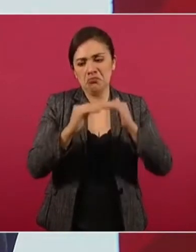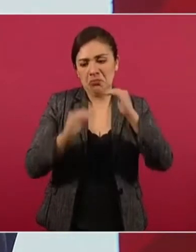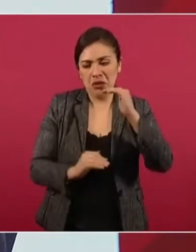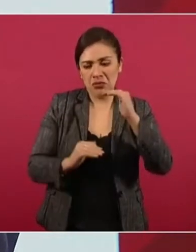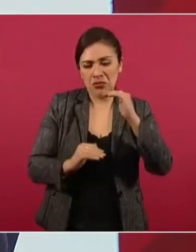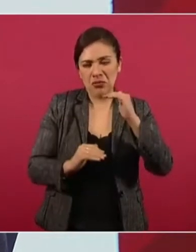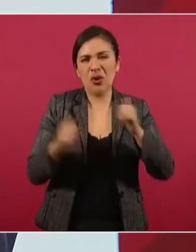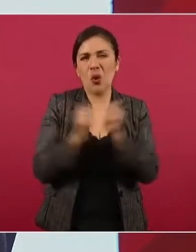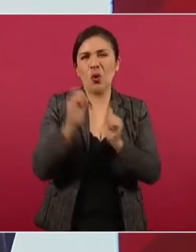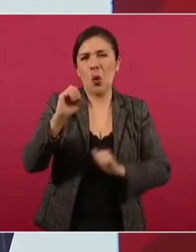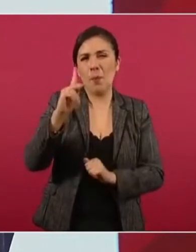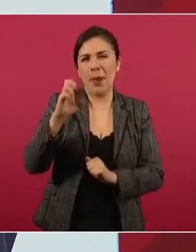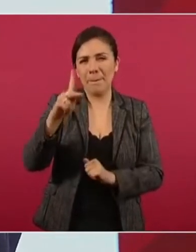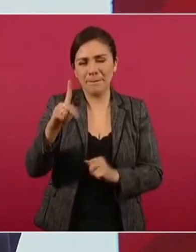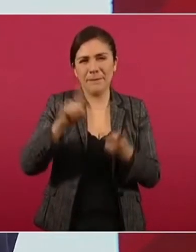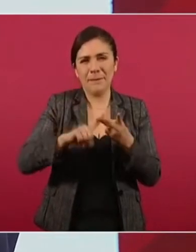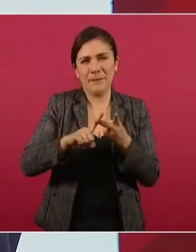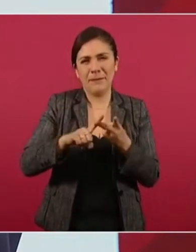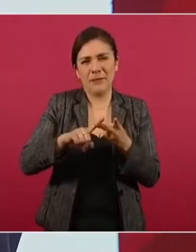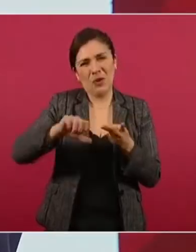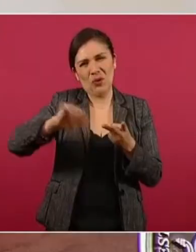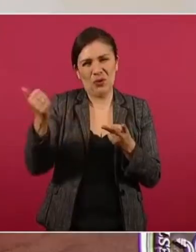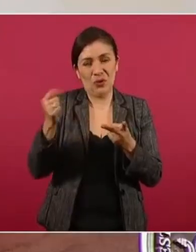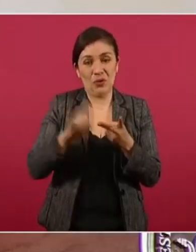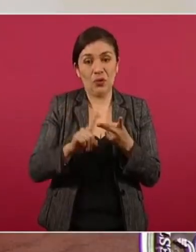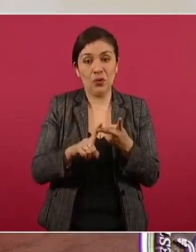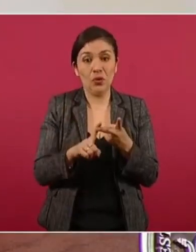a la OPEP y a la no OPEP,